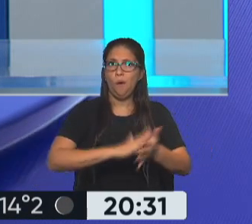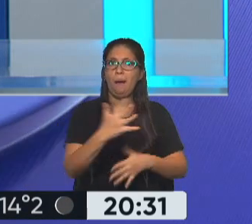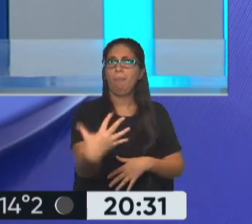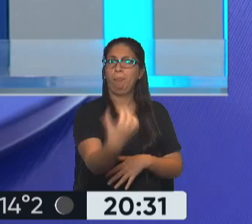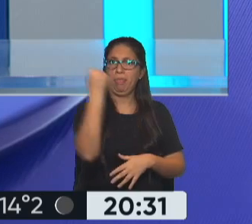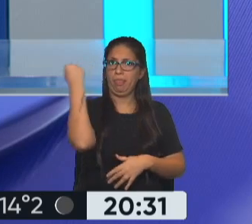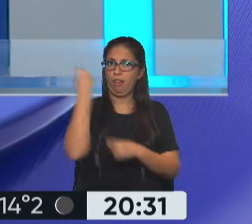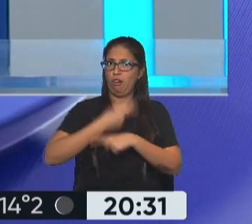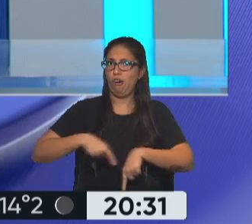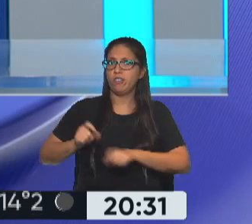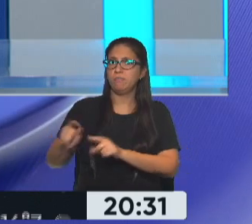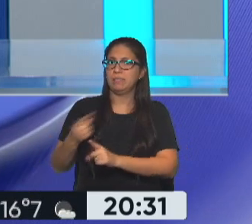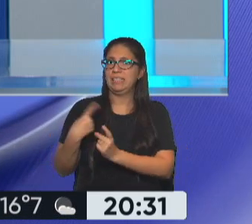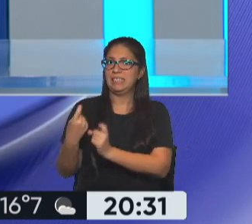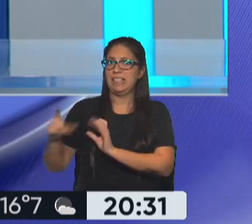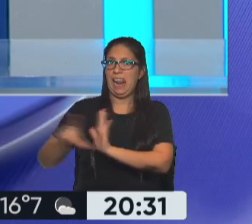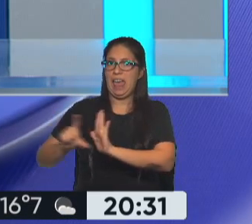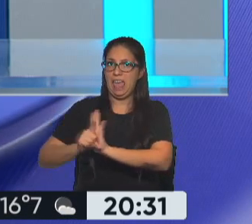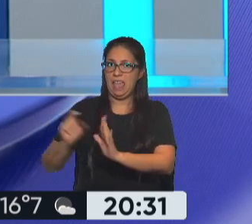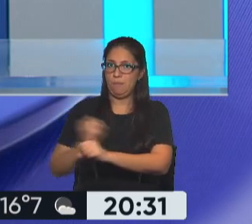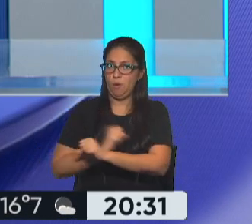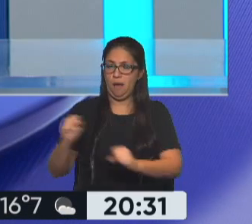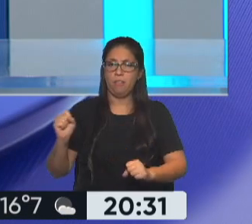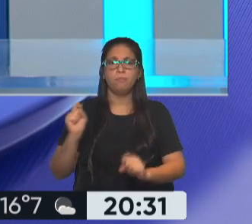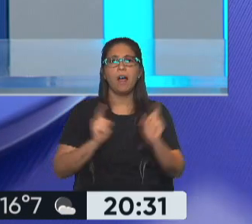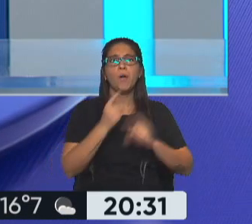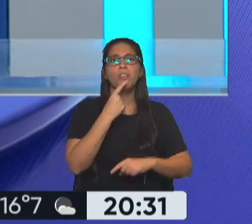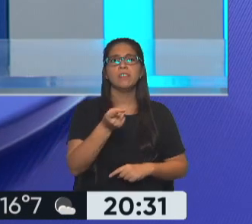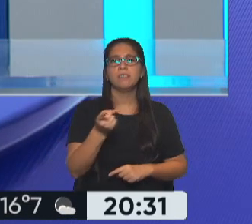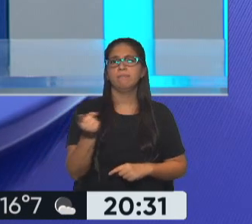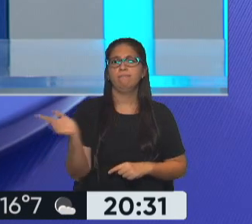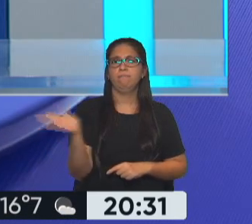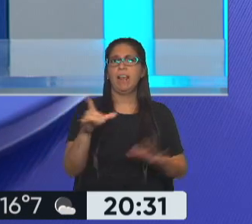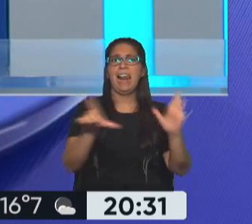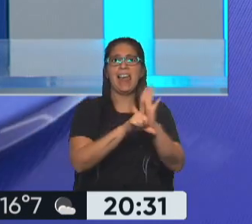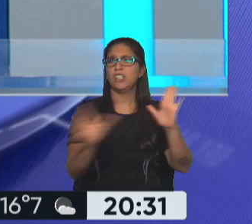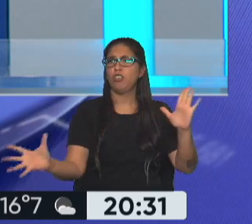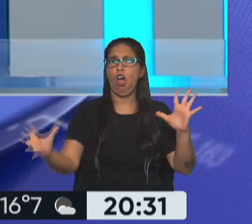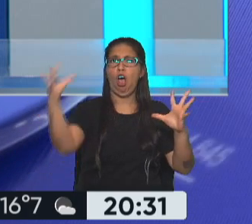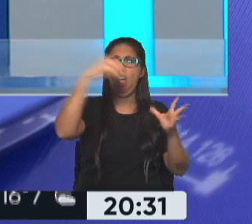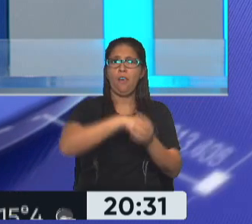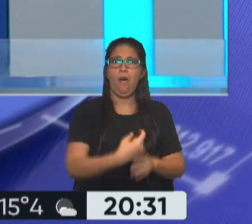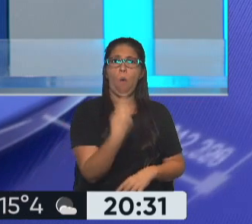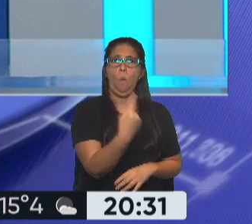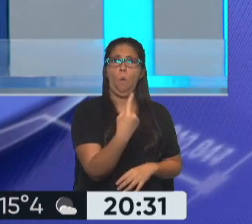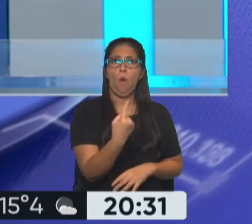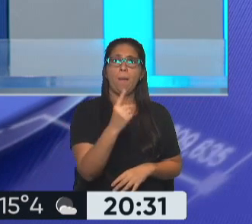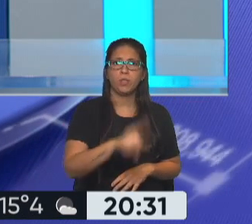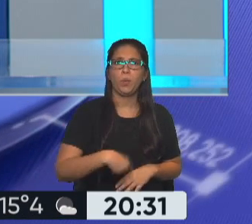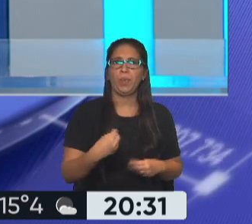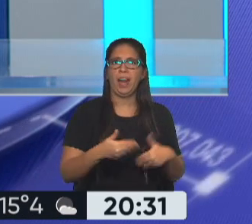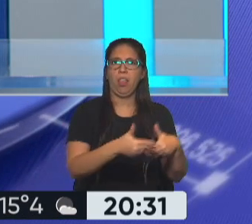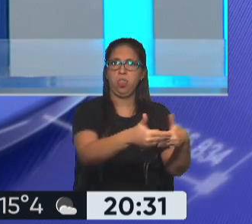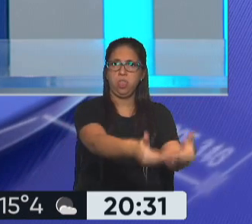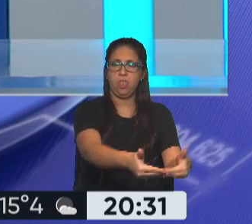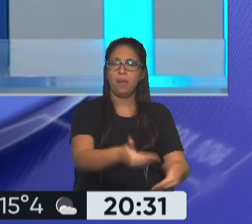se le aprueben ciertas leyes. Muchos dicen, la realidad es que están todas las leyes en una, por lo tanto por eso se demora. Y otros dicen,